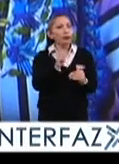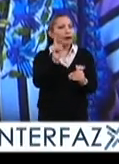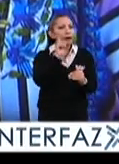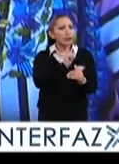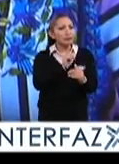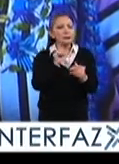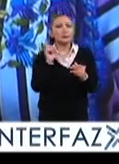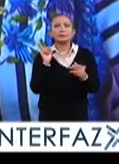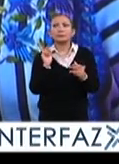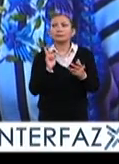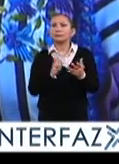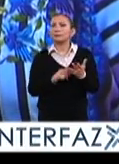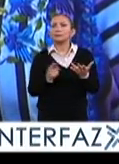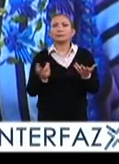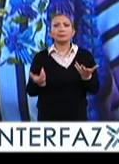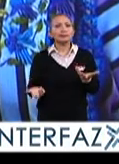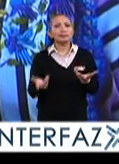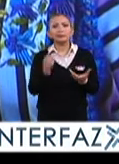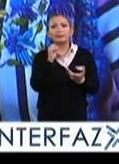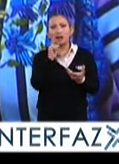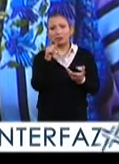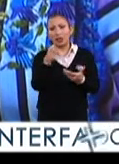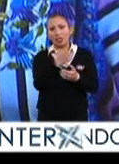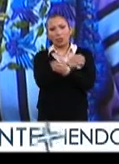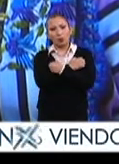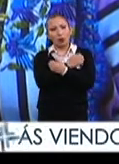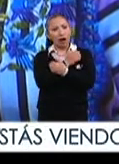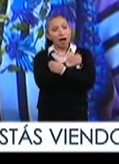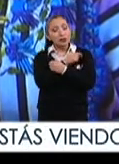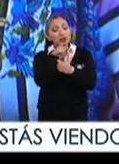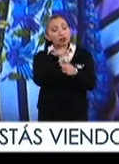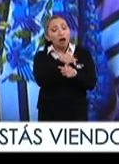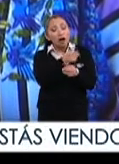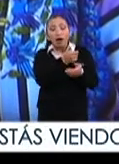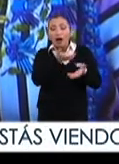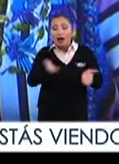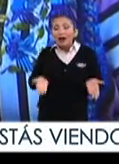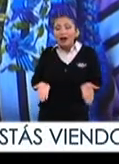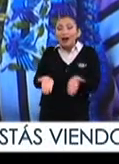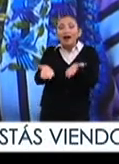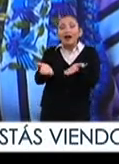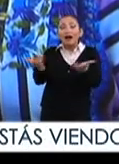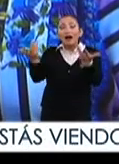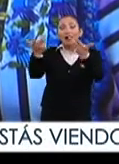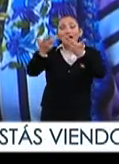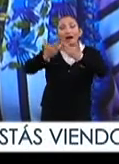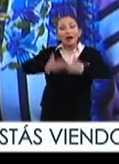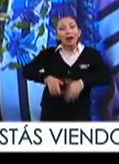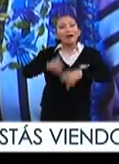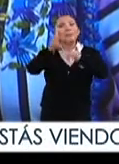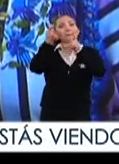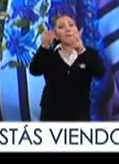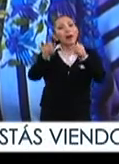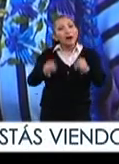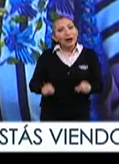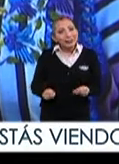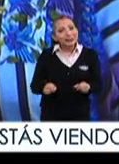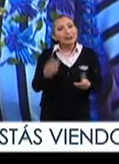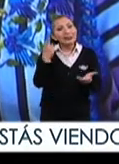y mujeres, también una educación que fomente la armonía y la paz,